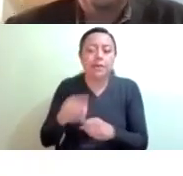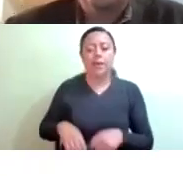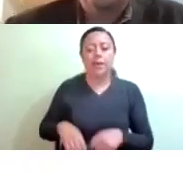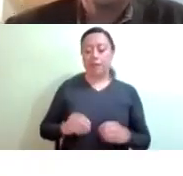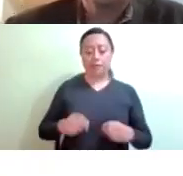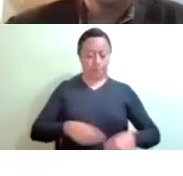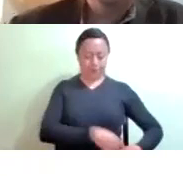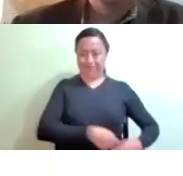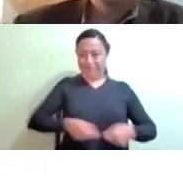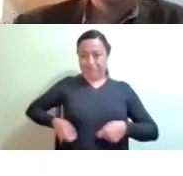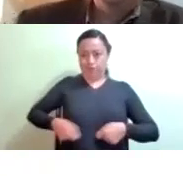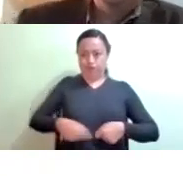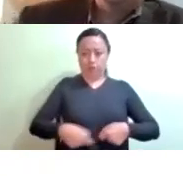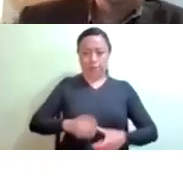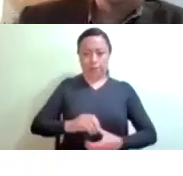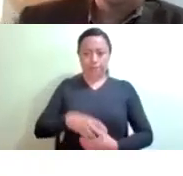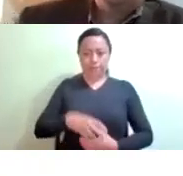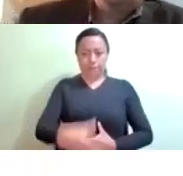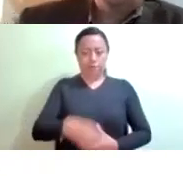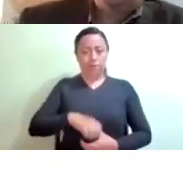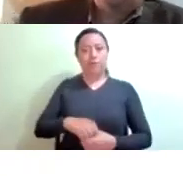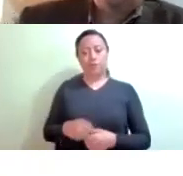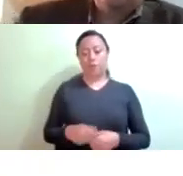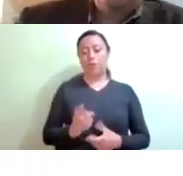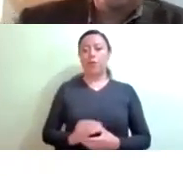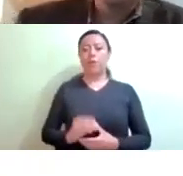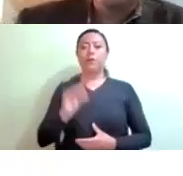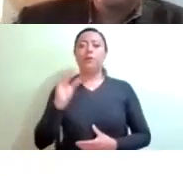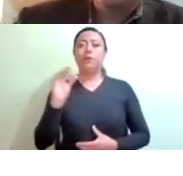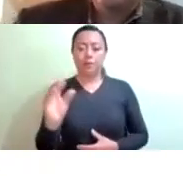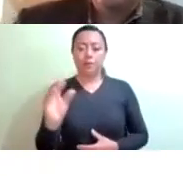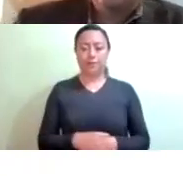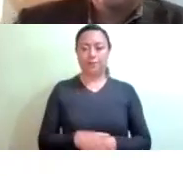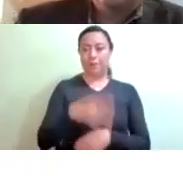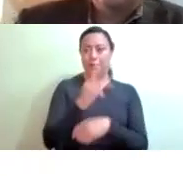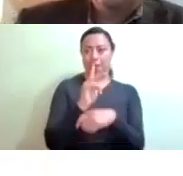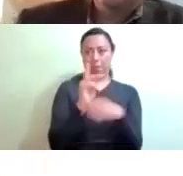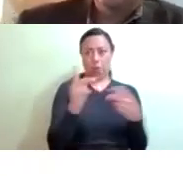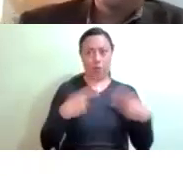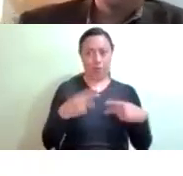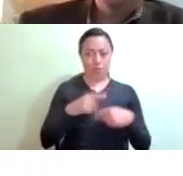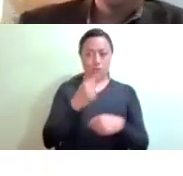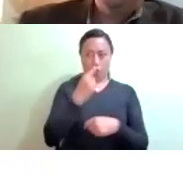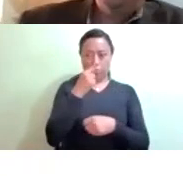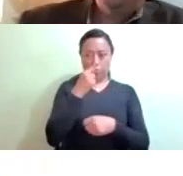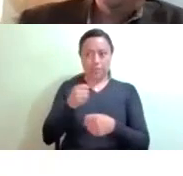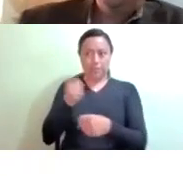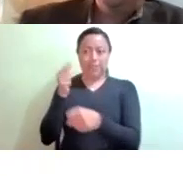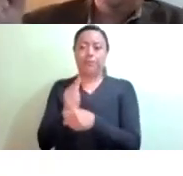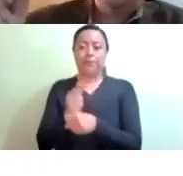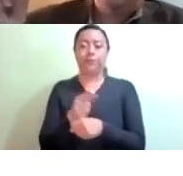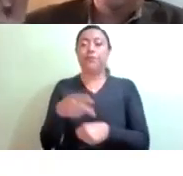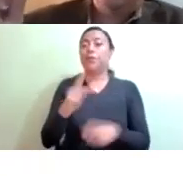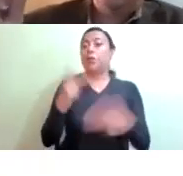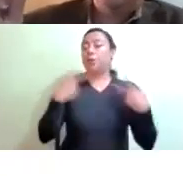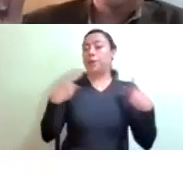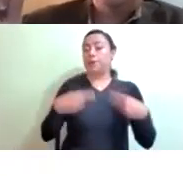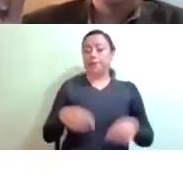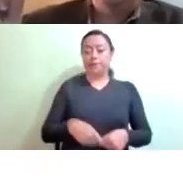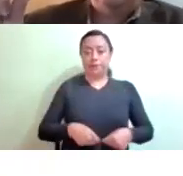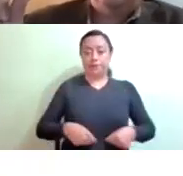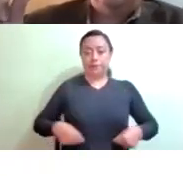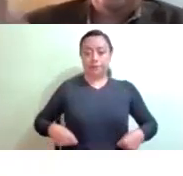mejor lo primero que hace es pues atender el asunto y dice, bueno, le voy a decir al patrullero y va